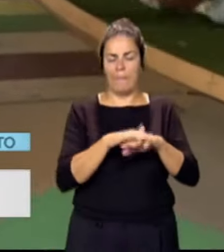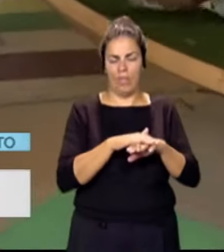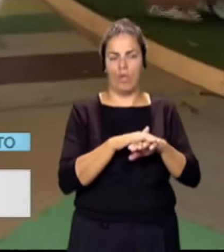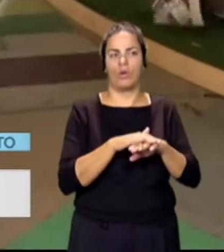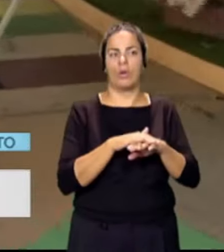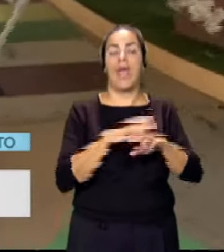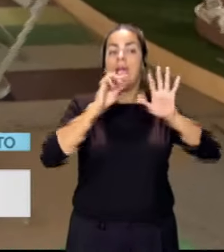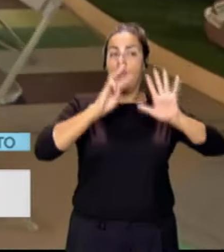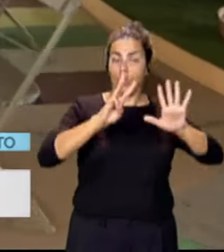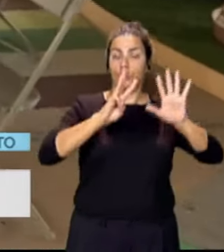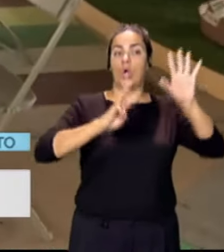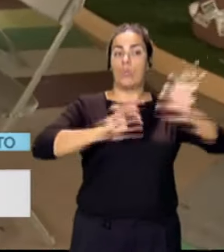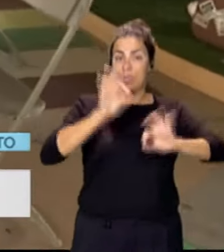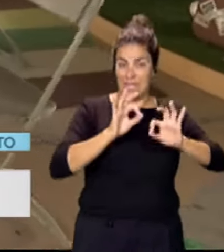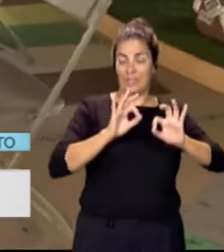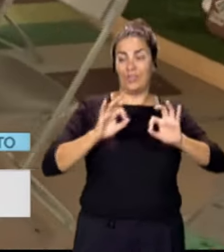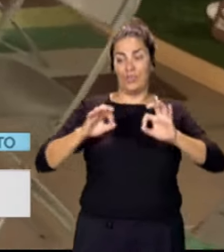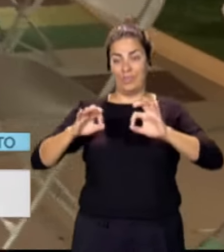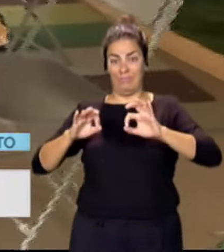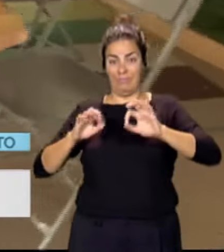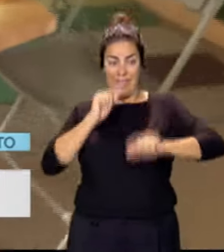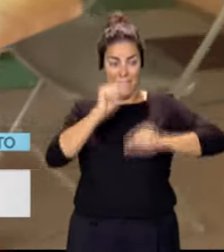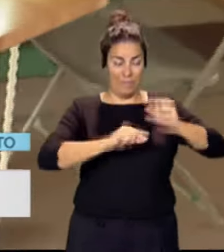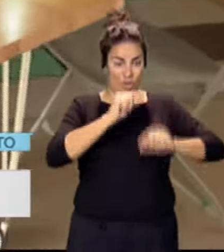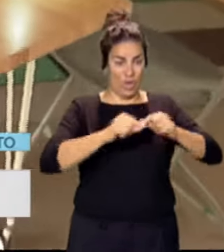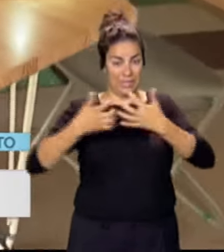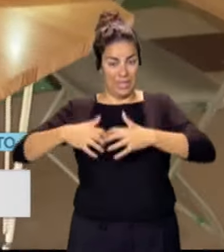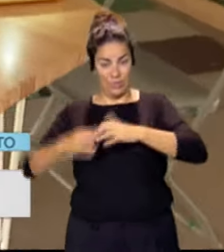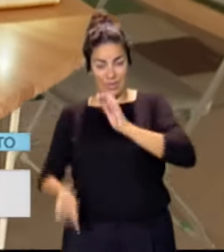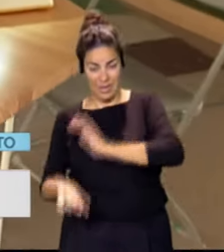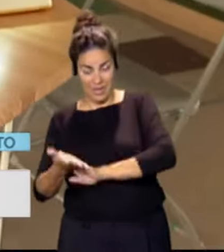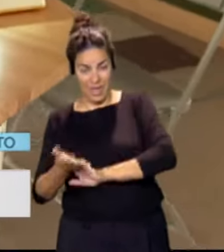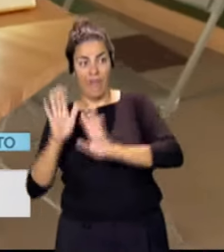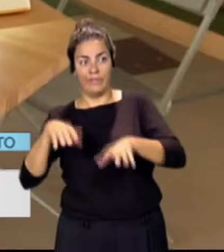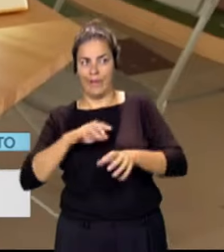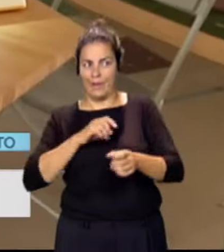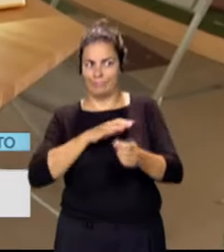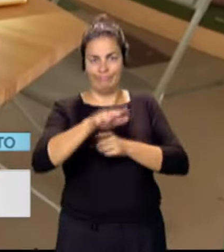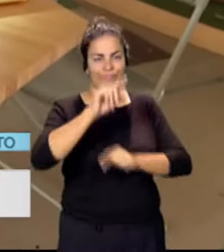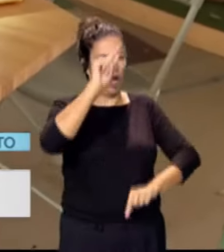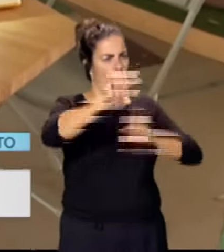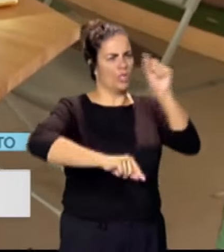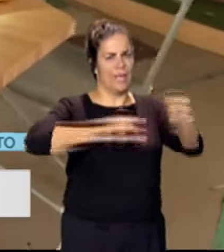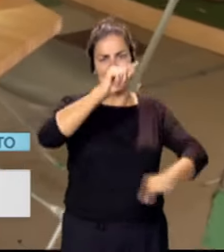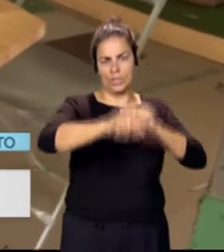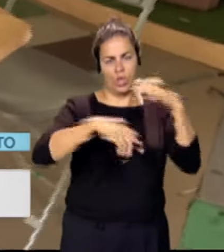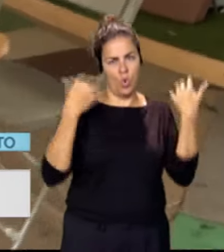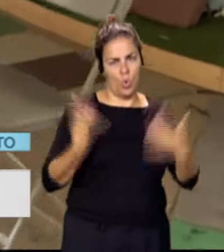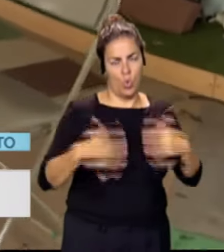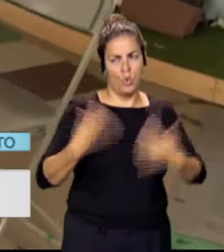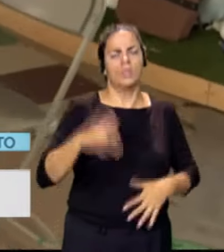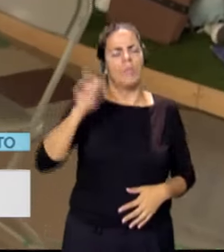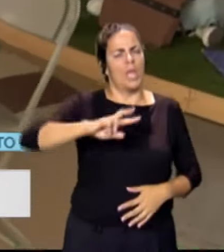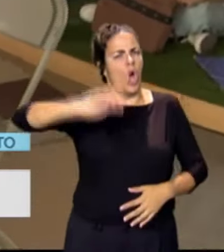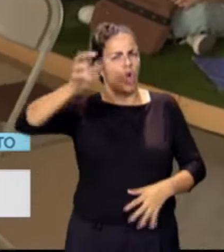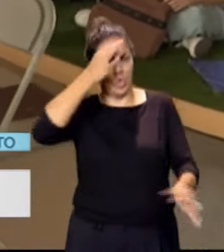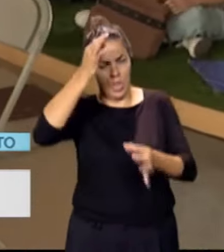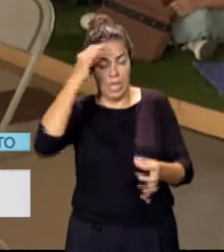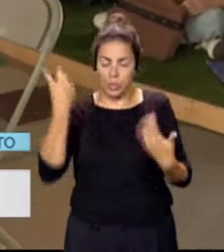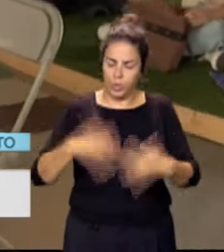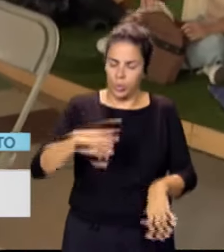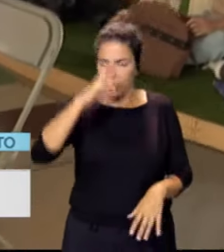de las emisiones que está deando esta industria están de alguna manera pues influyendo a una contaminación importante hay muchísimos más datos que son escalofriantes pero